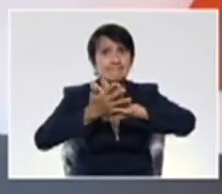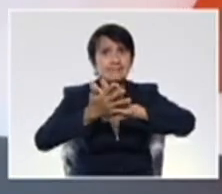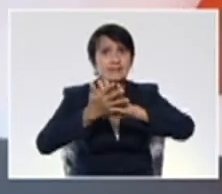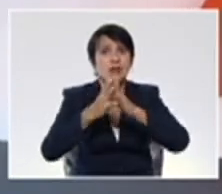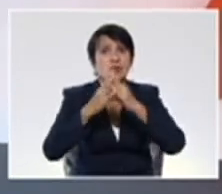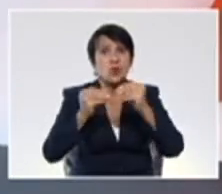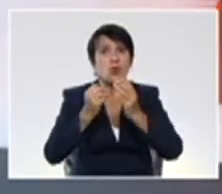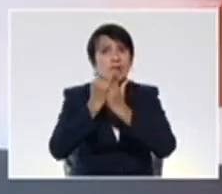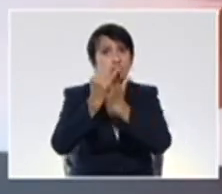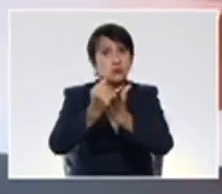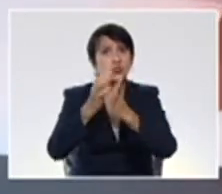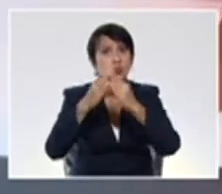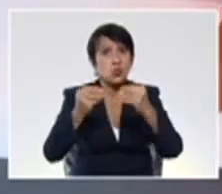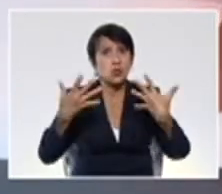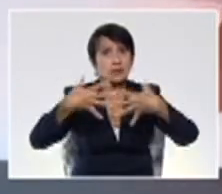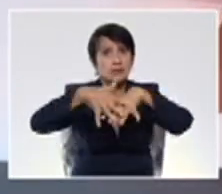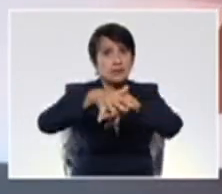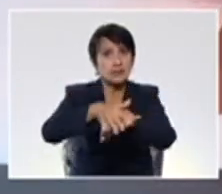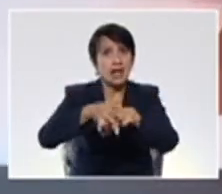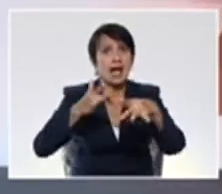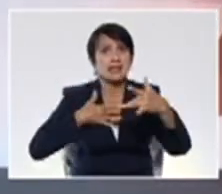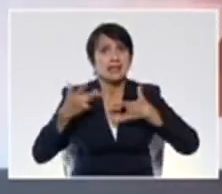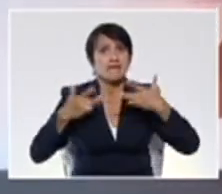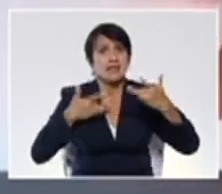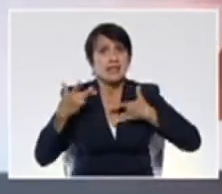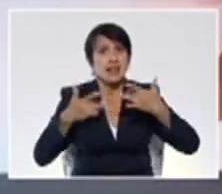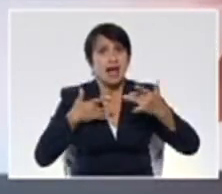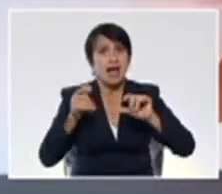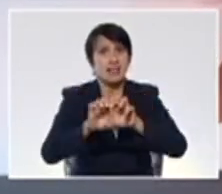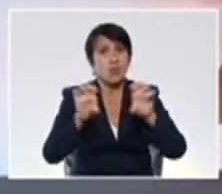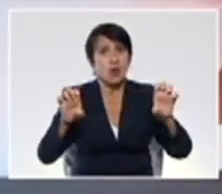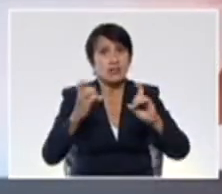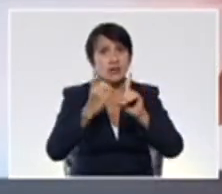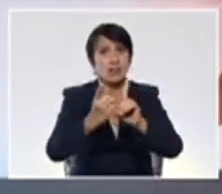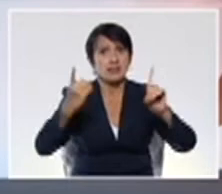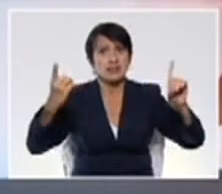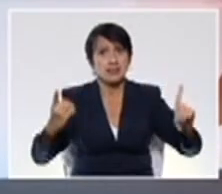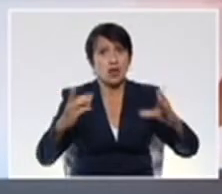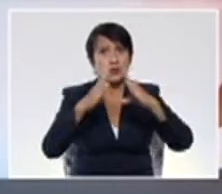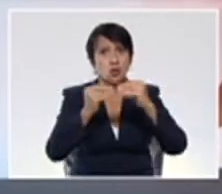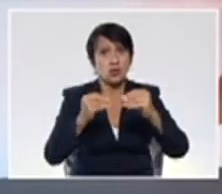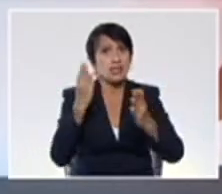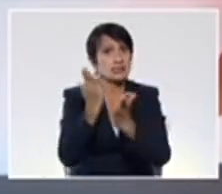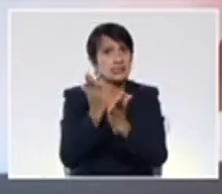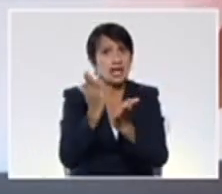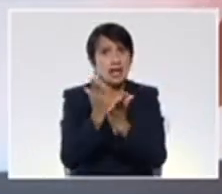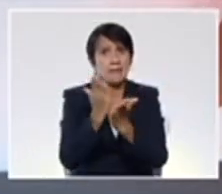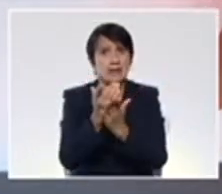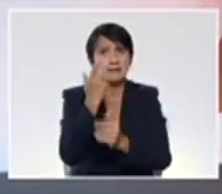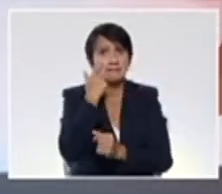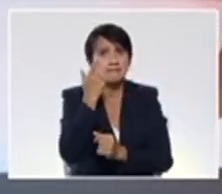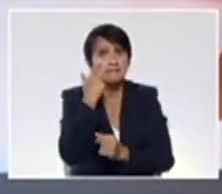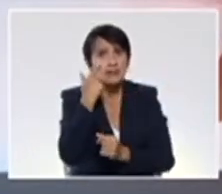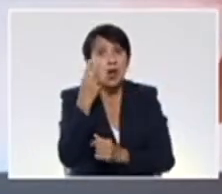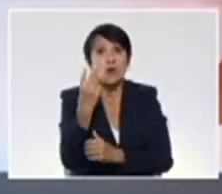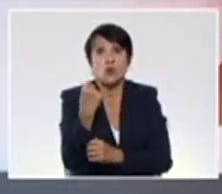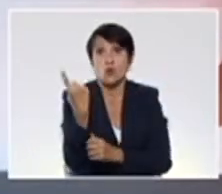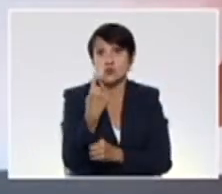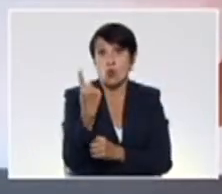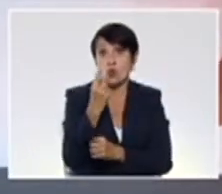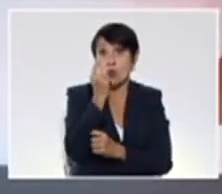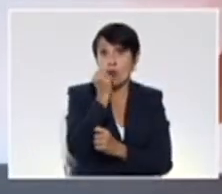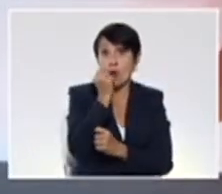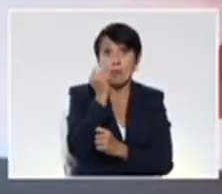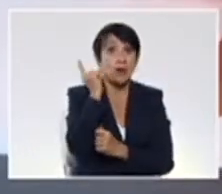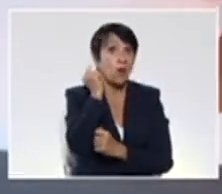es parte integral de estas actividades de educación a distancia y que bueno, siempre hay que tenerlos allí presentes. Un saludo para ella o él